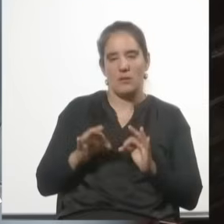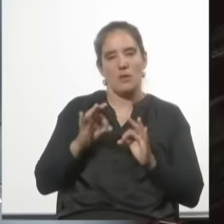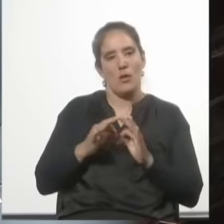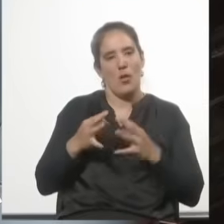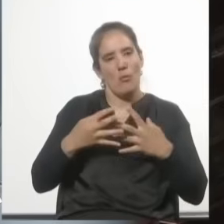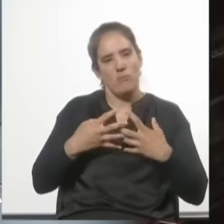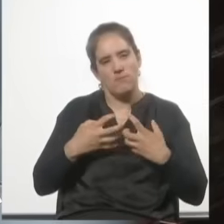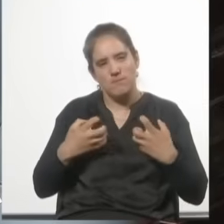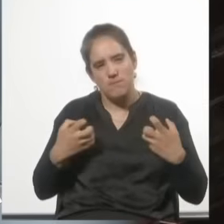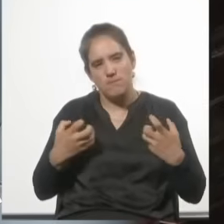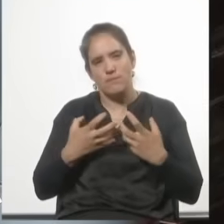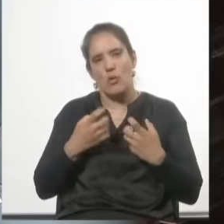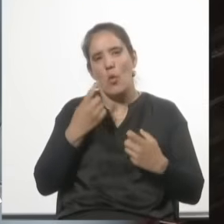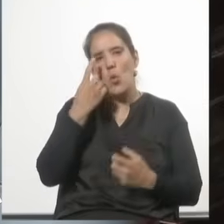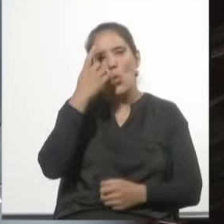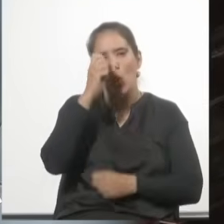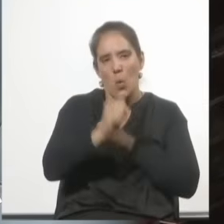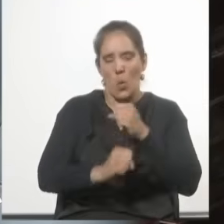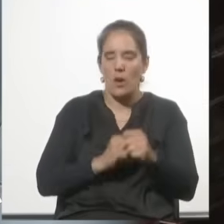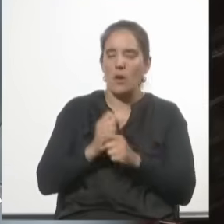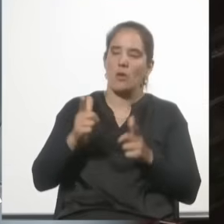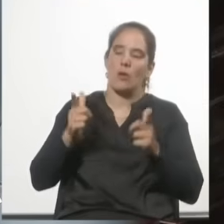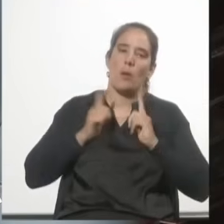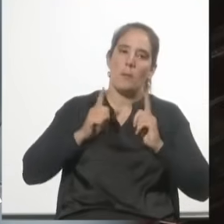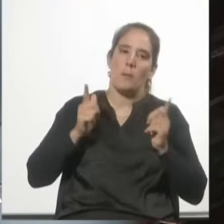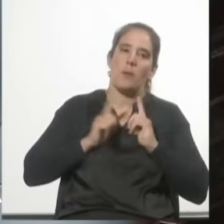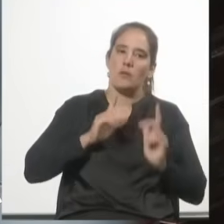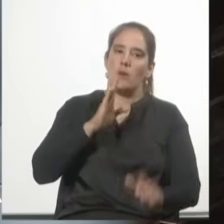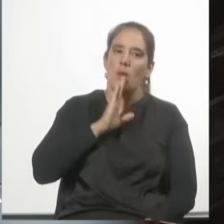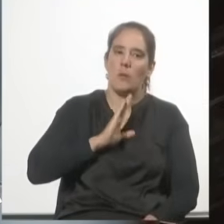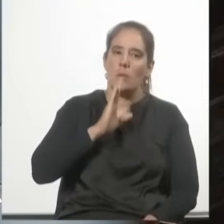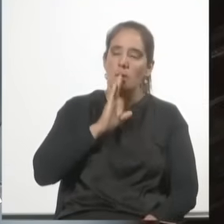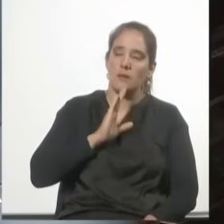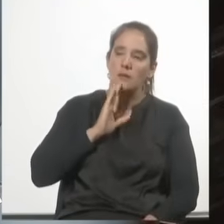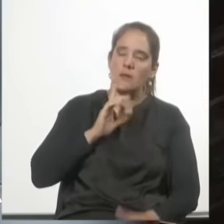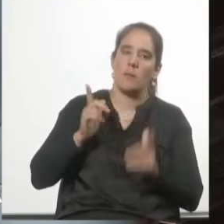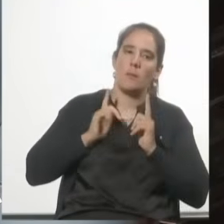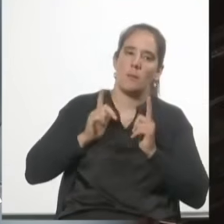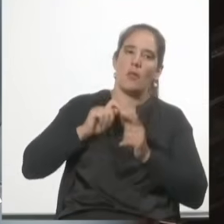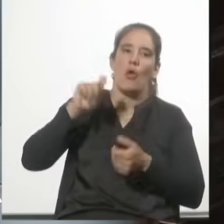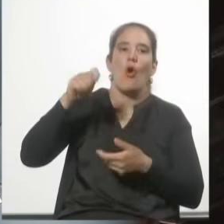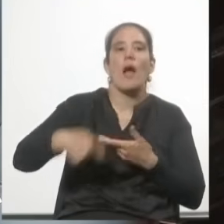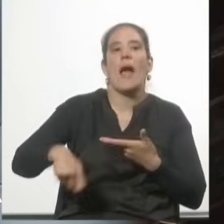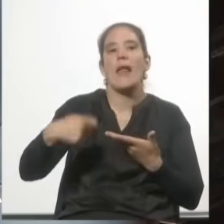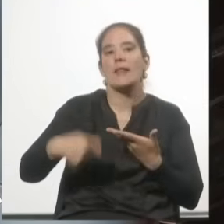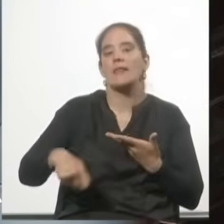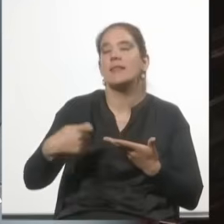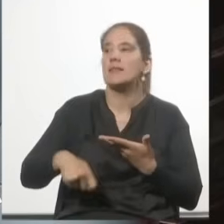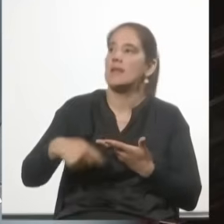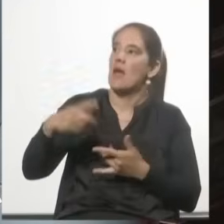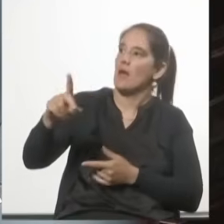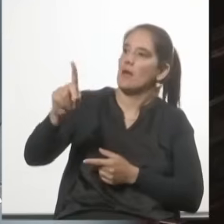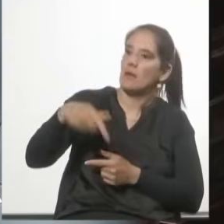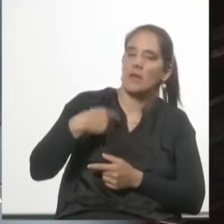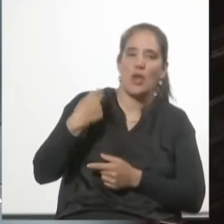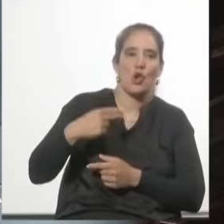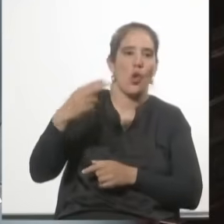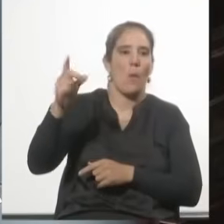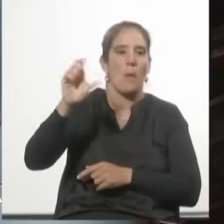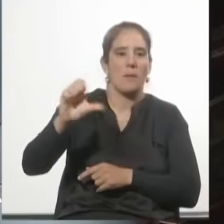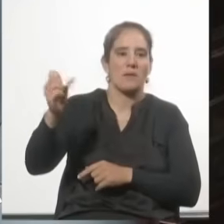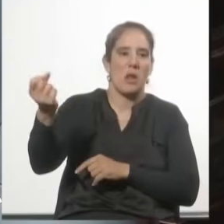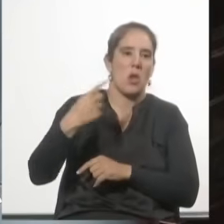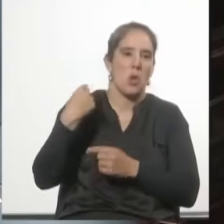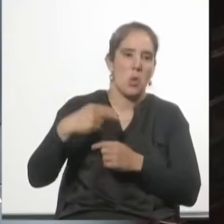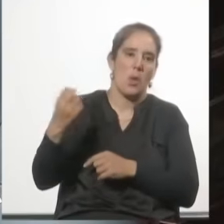extenso periodo de casi un año de presentación y aceptación de las garantías, extremos que se omitieron